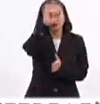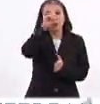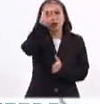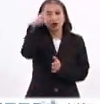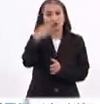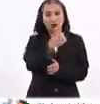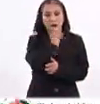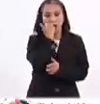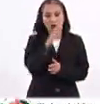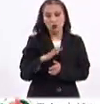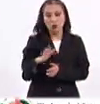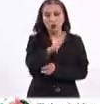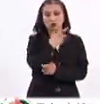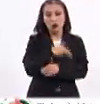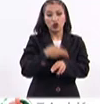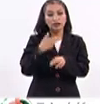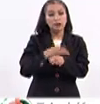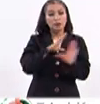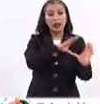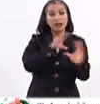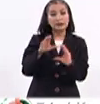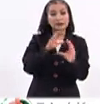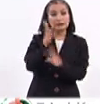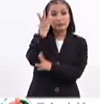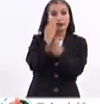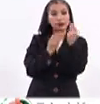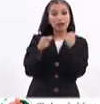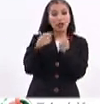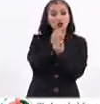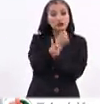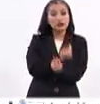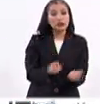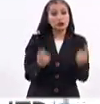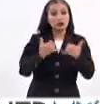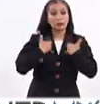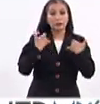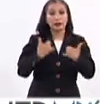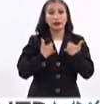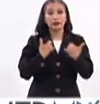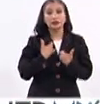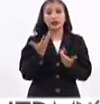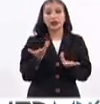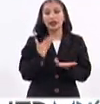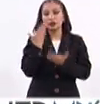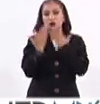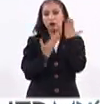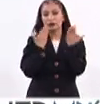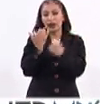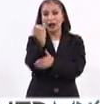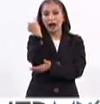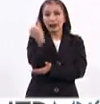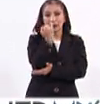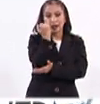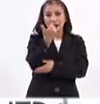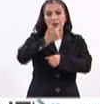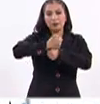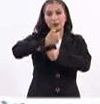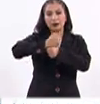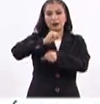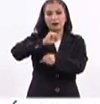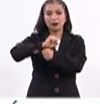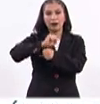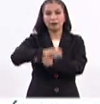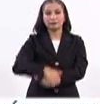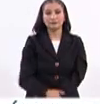en sus estudiantes los procesos de enseñanza y aprendizaje en los niños y adolescentes que cursan la educación preescolar, primaria